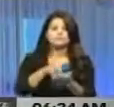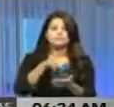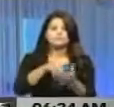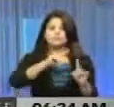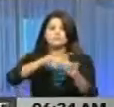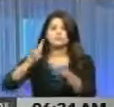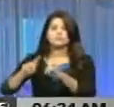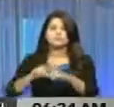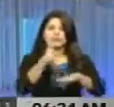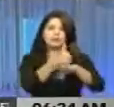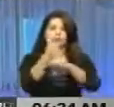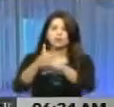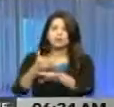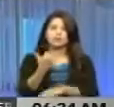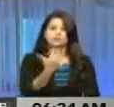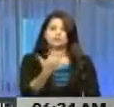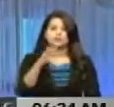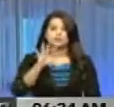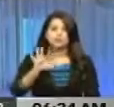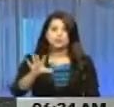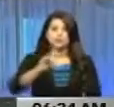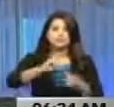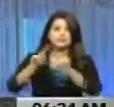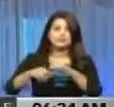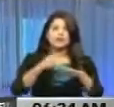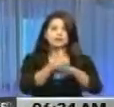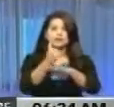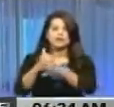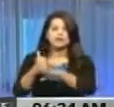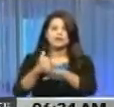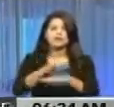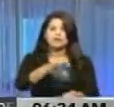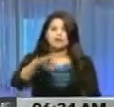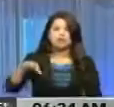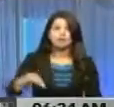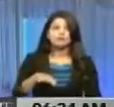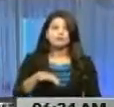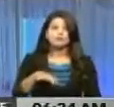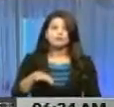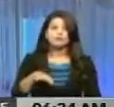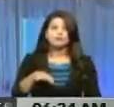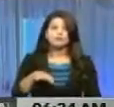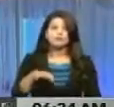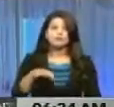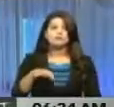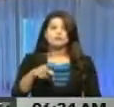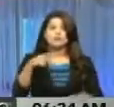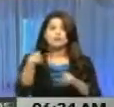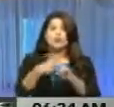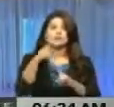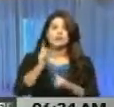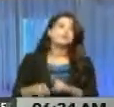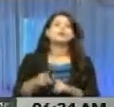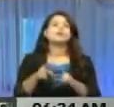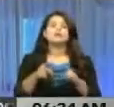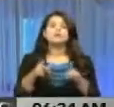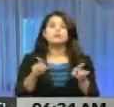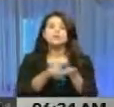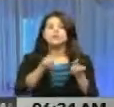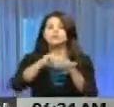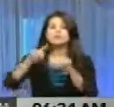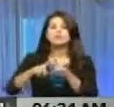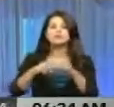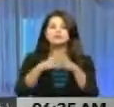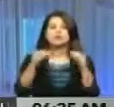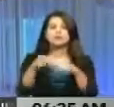diferentes autoridades, 55 autoridades regionales de diferentes regiones del país, además de las de la